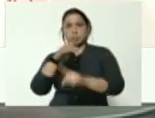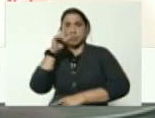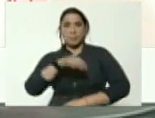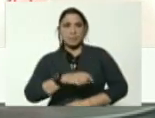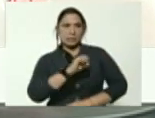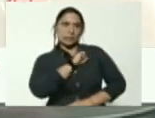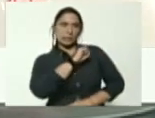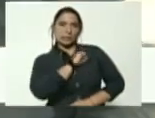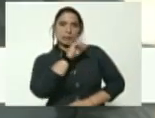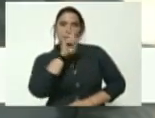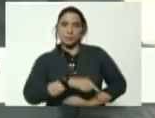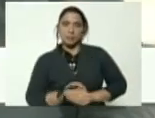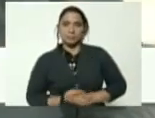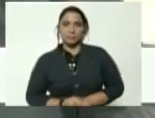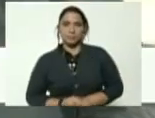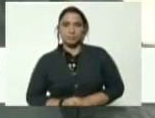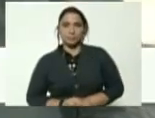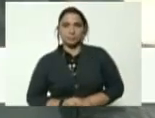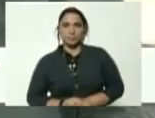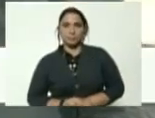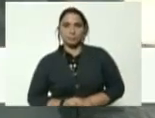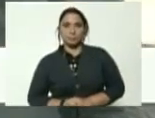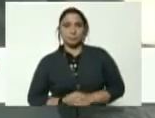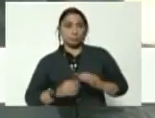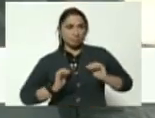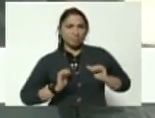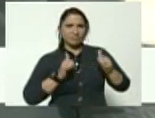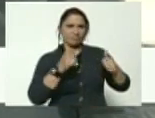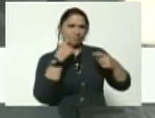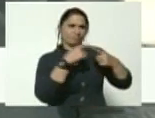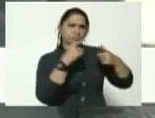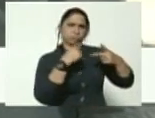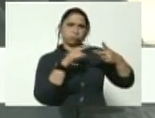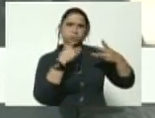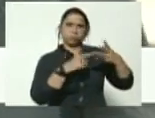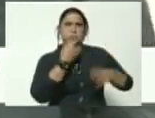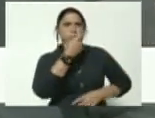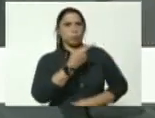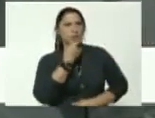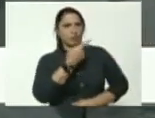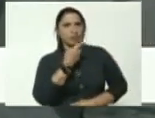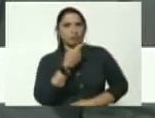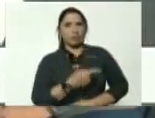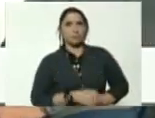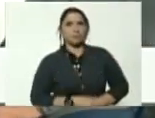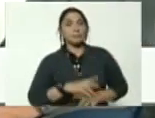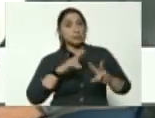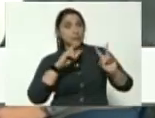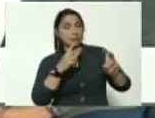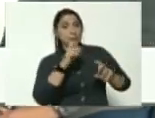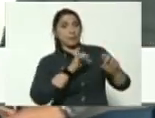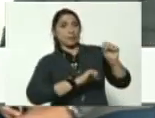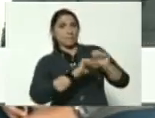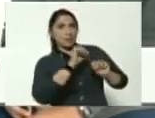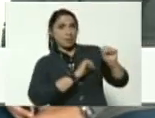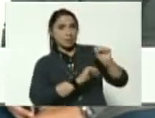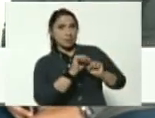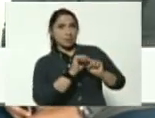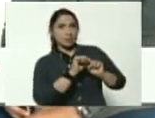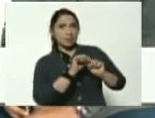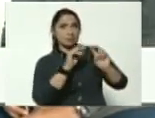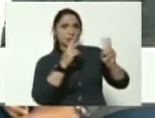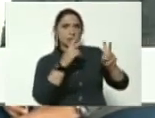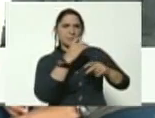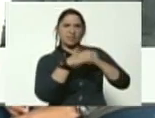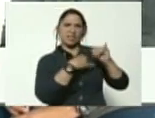zozobra y se presta para que inicien una serie de políticas tanto en materia de defensa a nivel